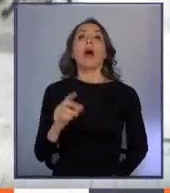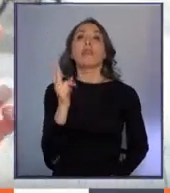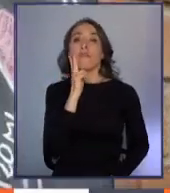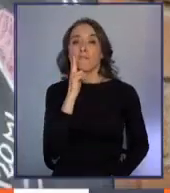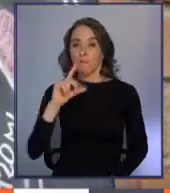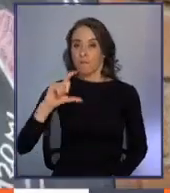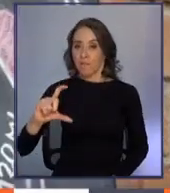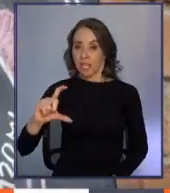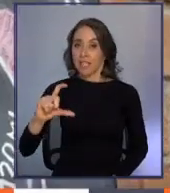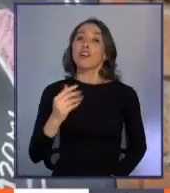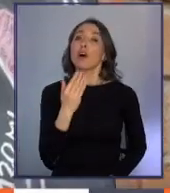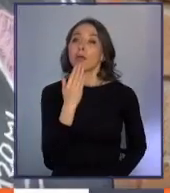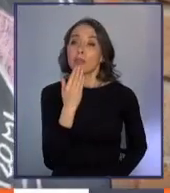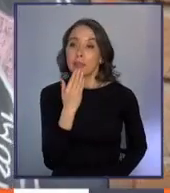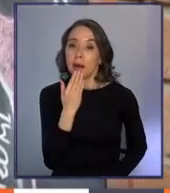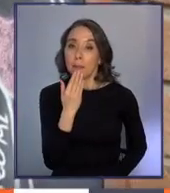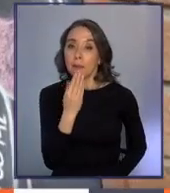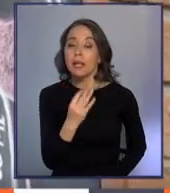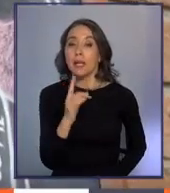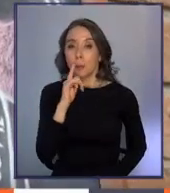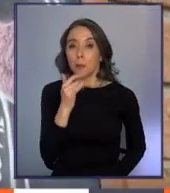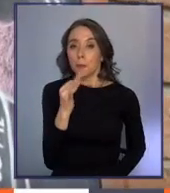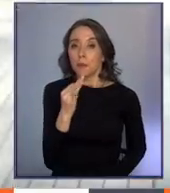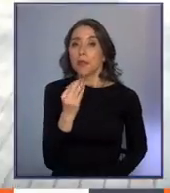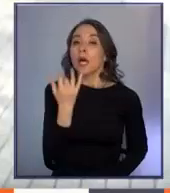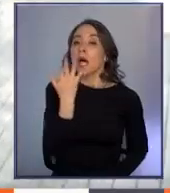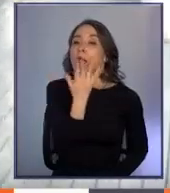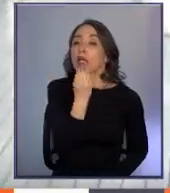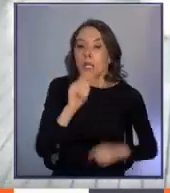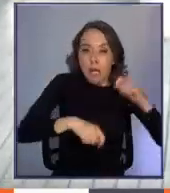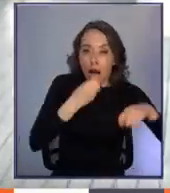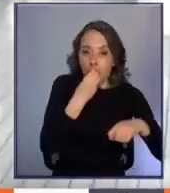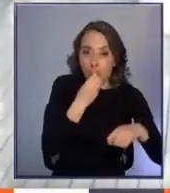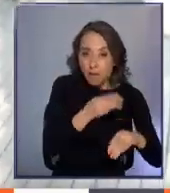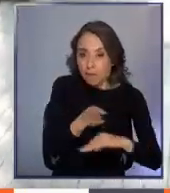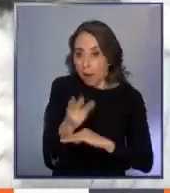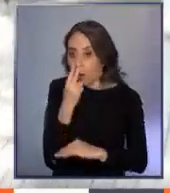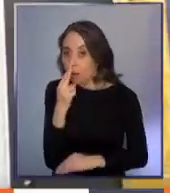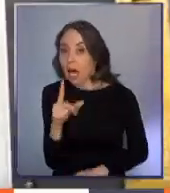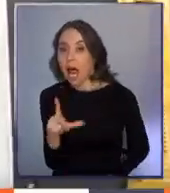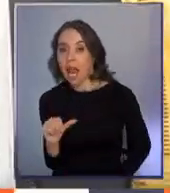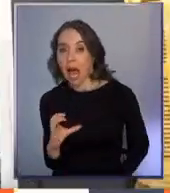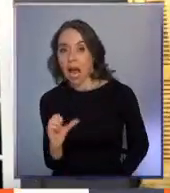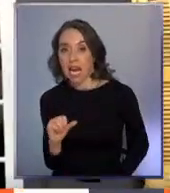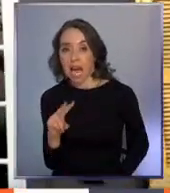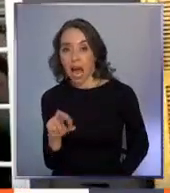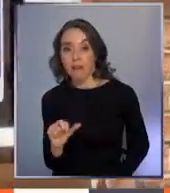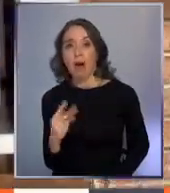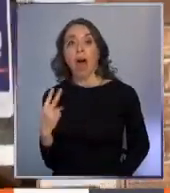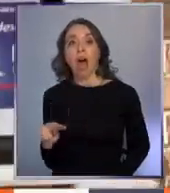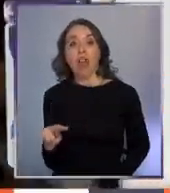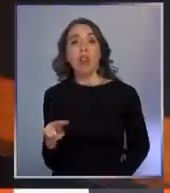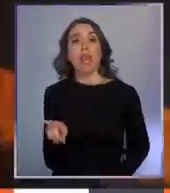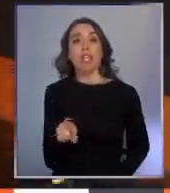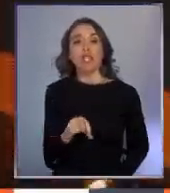sin dejar de lado jamás una excelente y sabrosa gastronomía. Te invito primero a conocer la cava del sommelier.